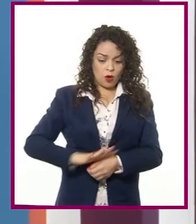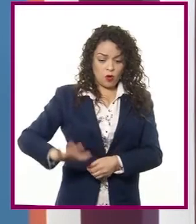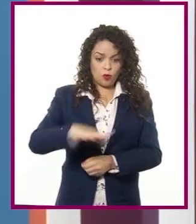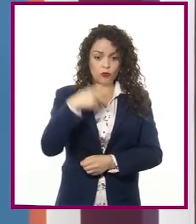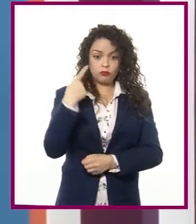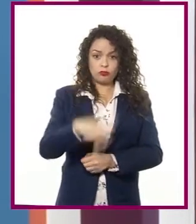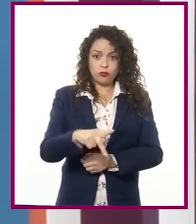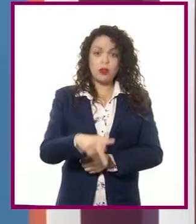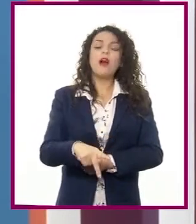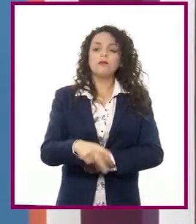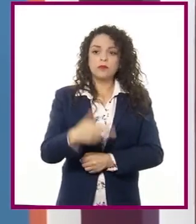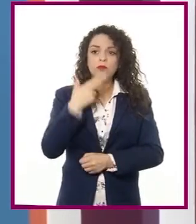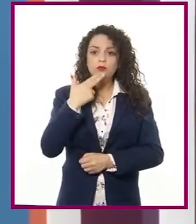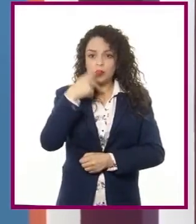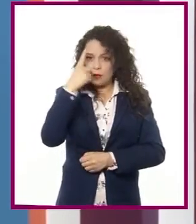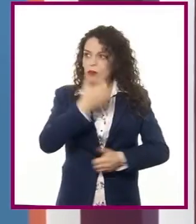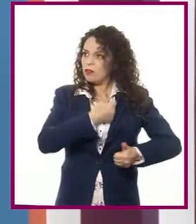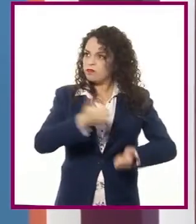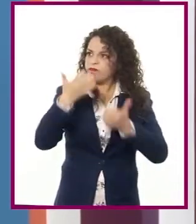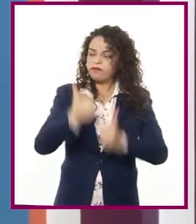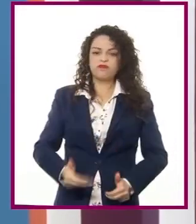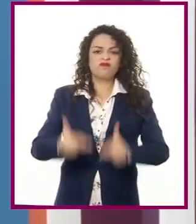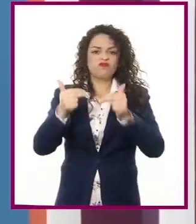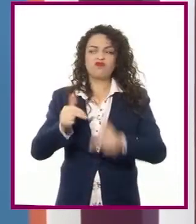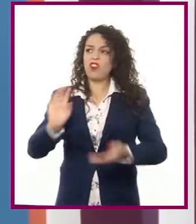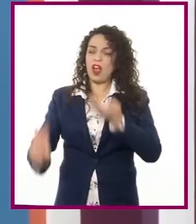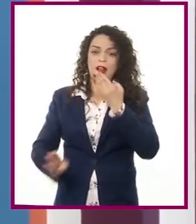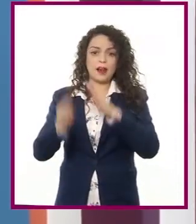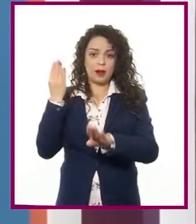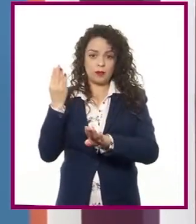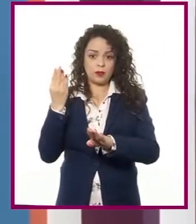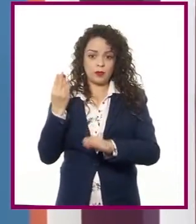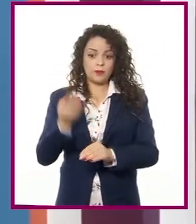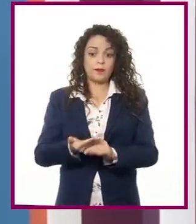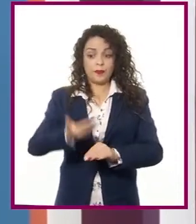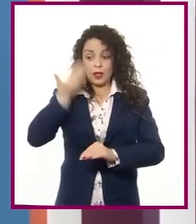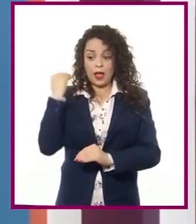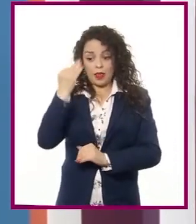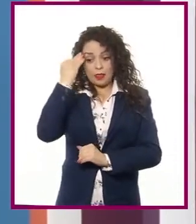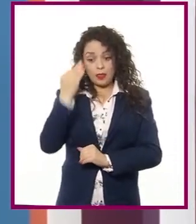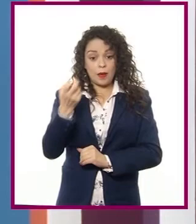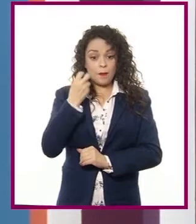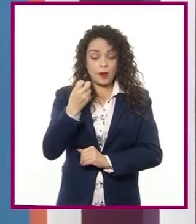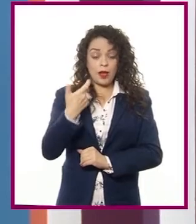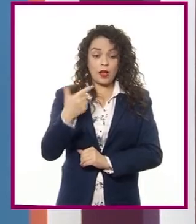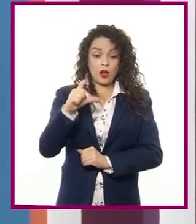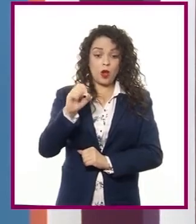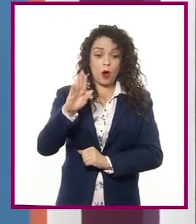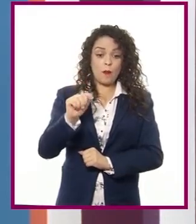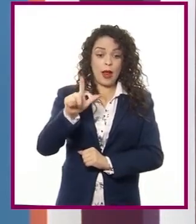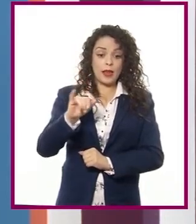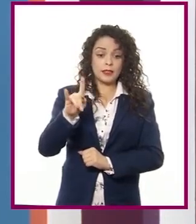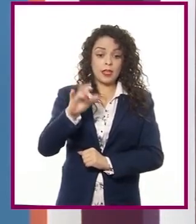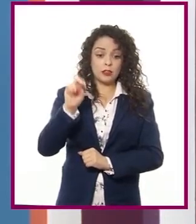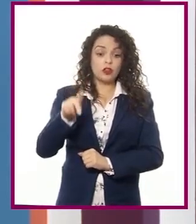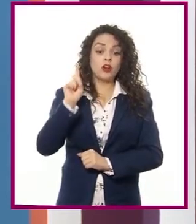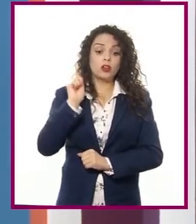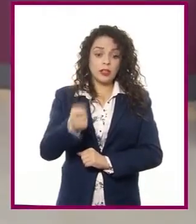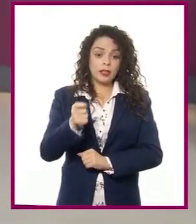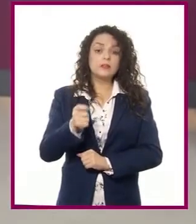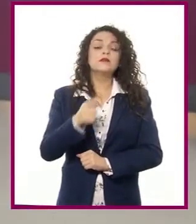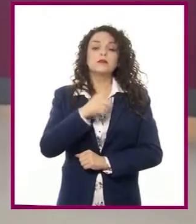comerciar en todo el mundo. Es decir, en un primer momento, la globalización se trata de un comercio a escala